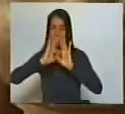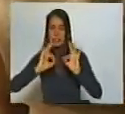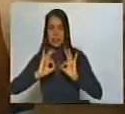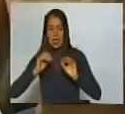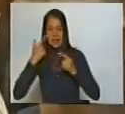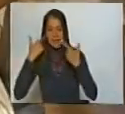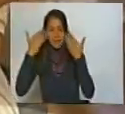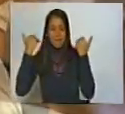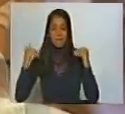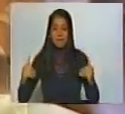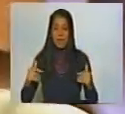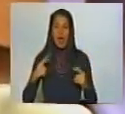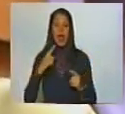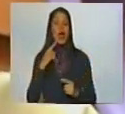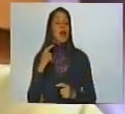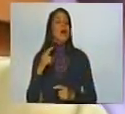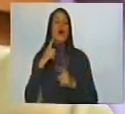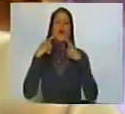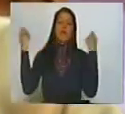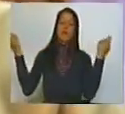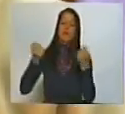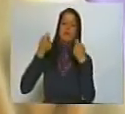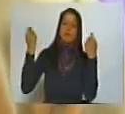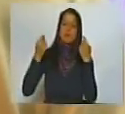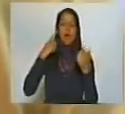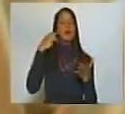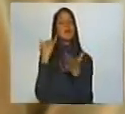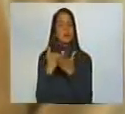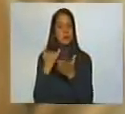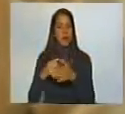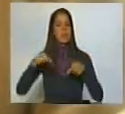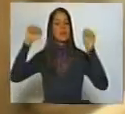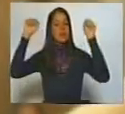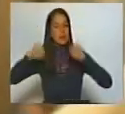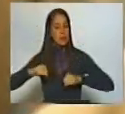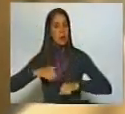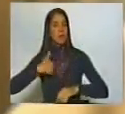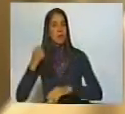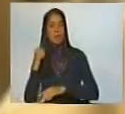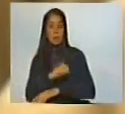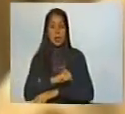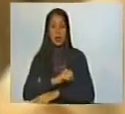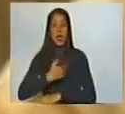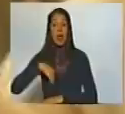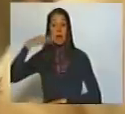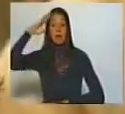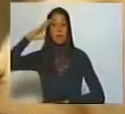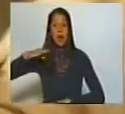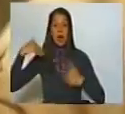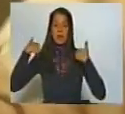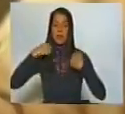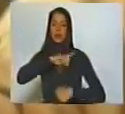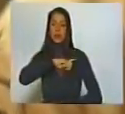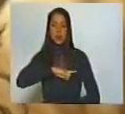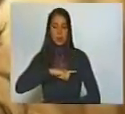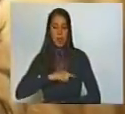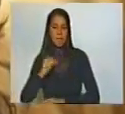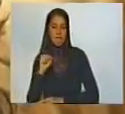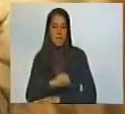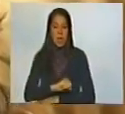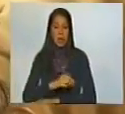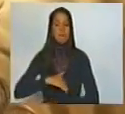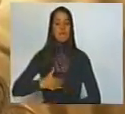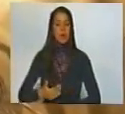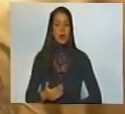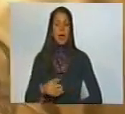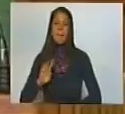un mensaje para todo el país de que sí se podía, que la dictadura podía ser derrocada. E inmediatamente,